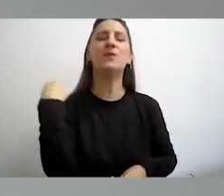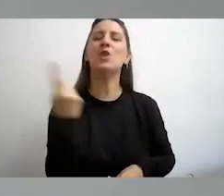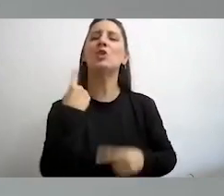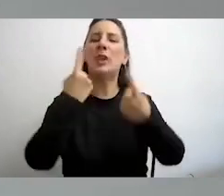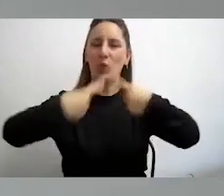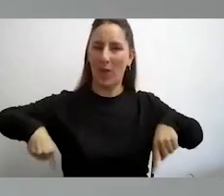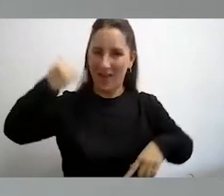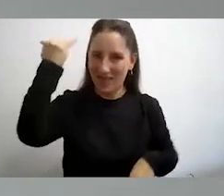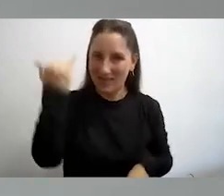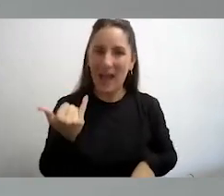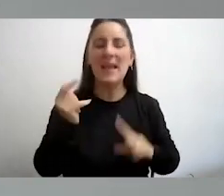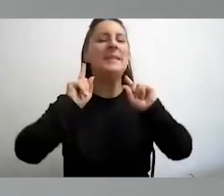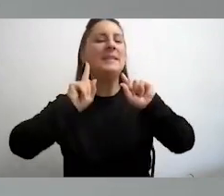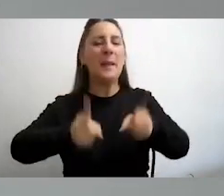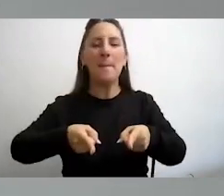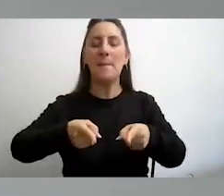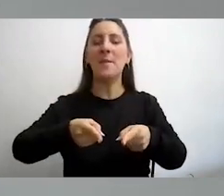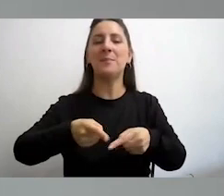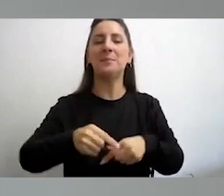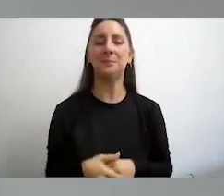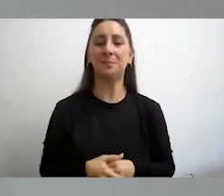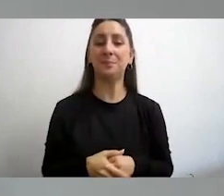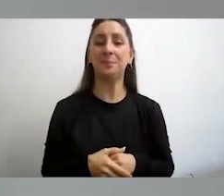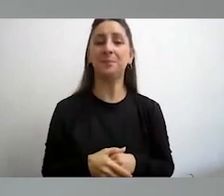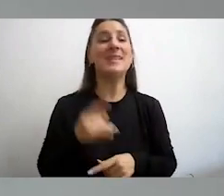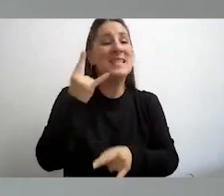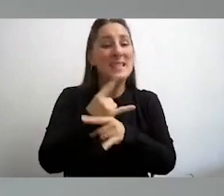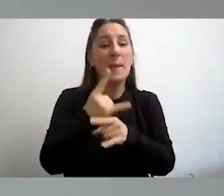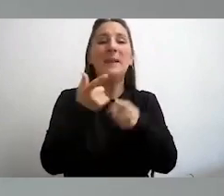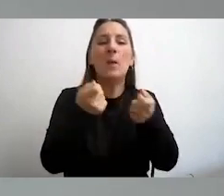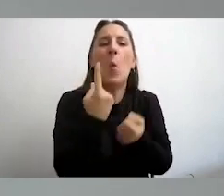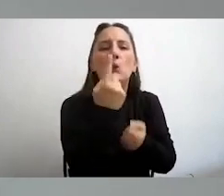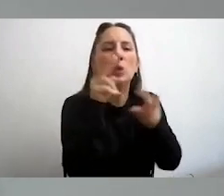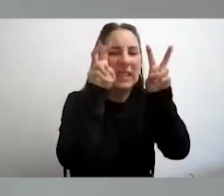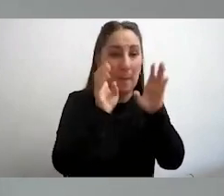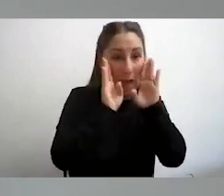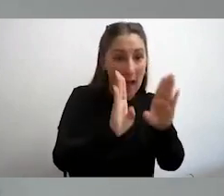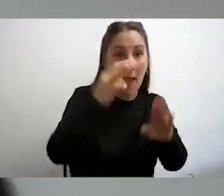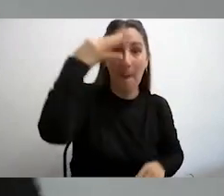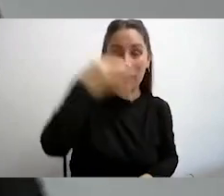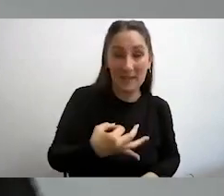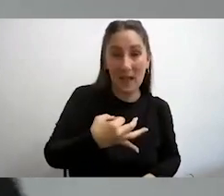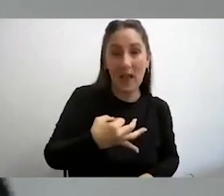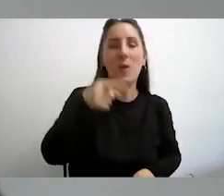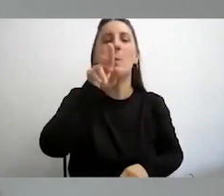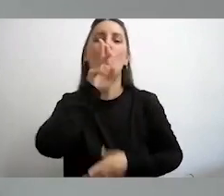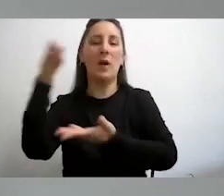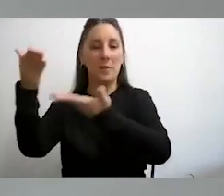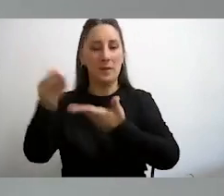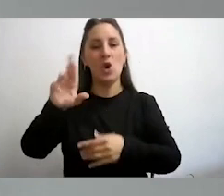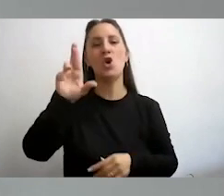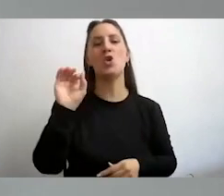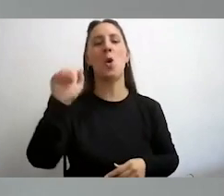novedades, sino que también después eh, siempre tratamos un tema en particular, como hoy que tenemos a nuestra invitada, que es Romina